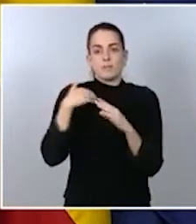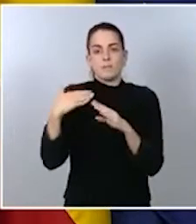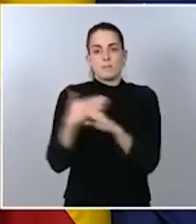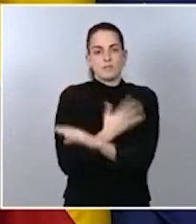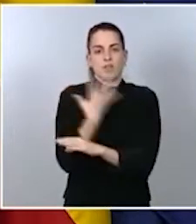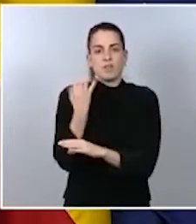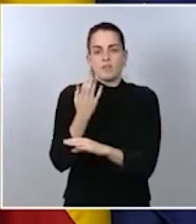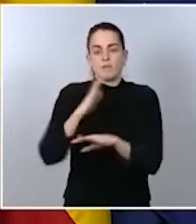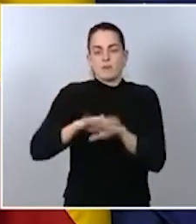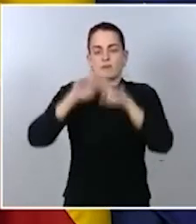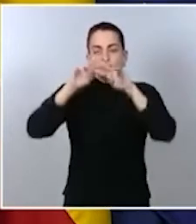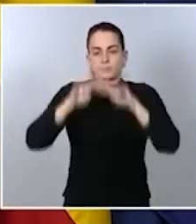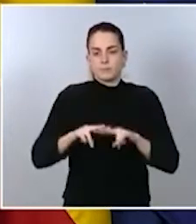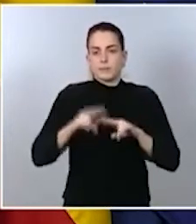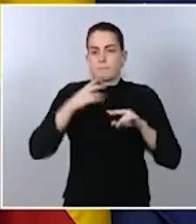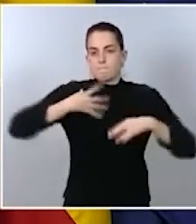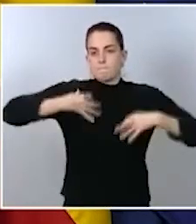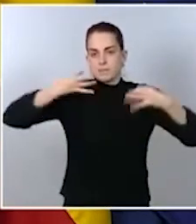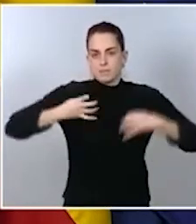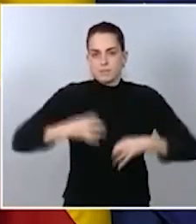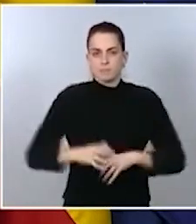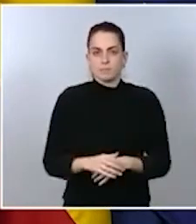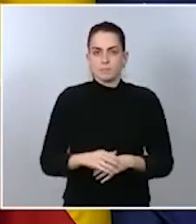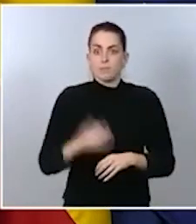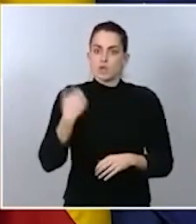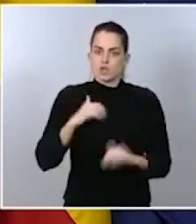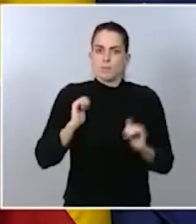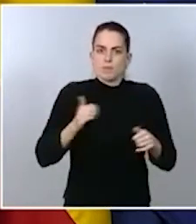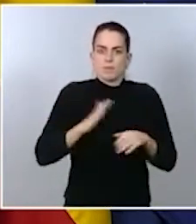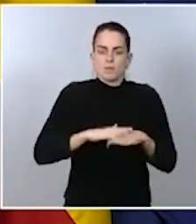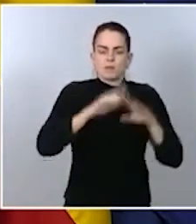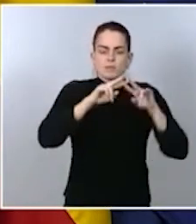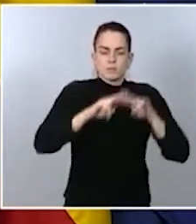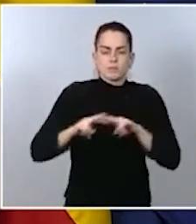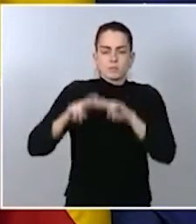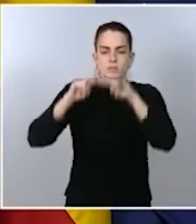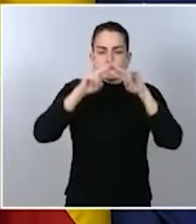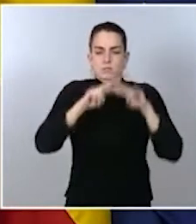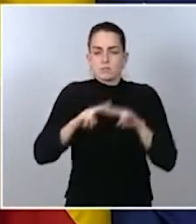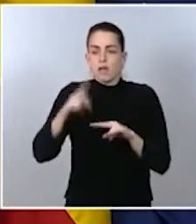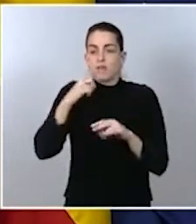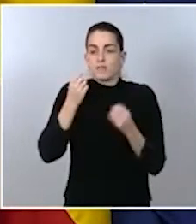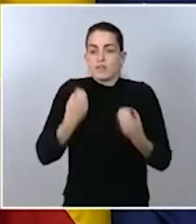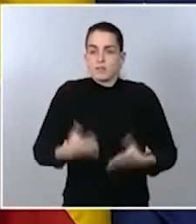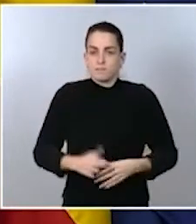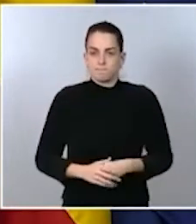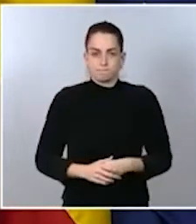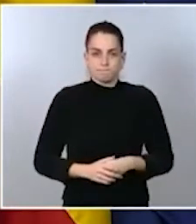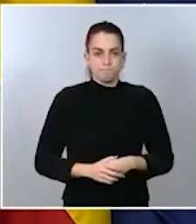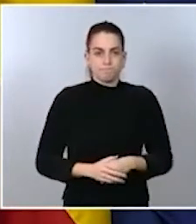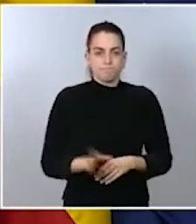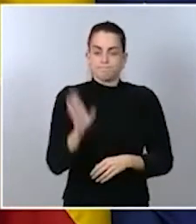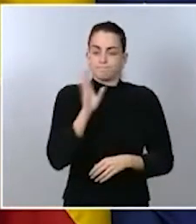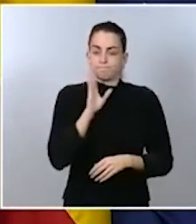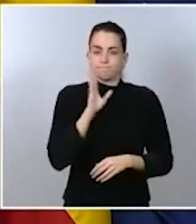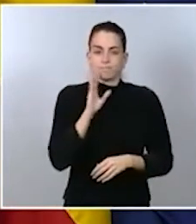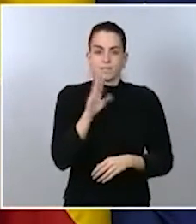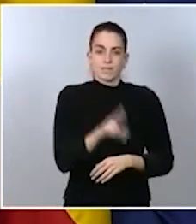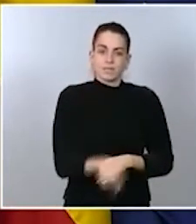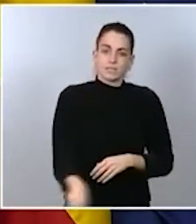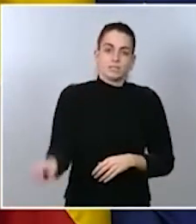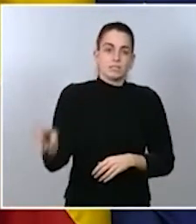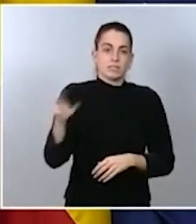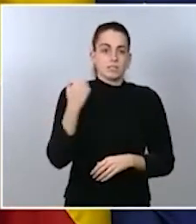viviendo porque ya estamos trabajando en esa evaluación y es que como venimos reiterando es